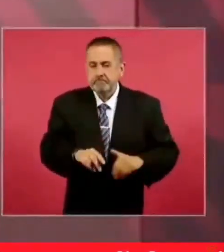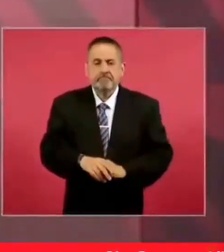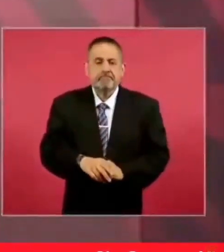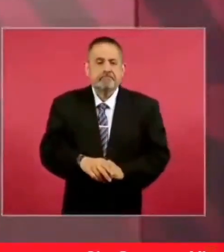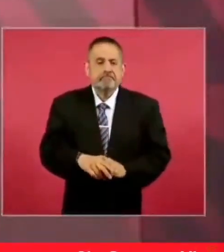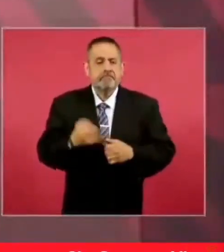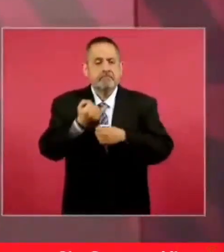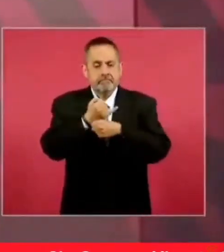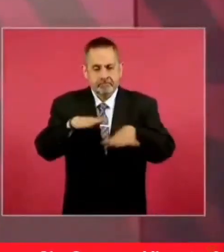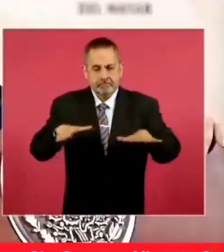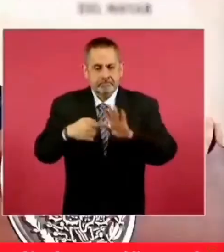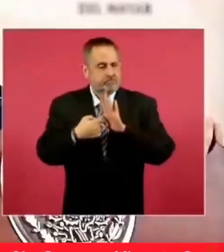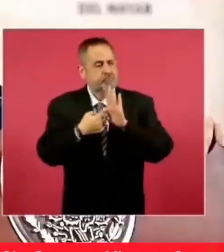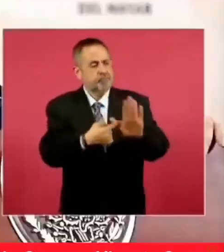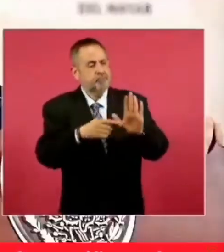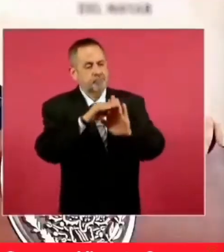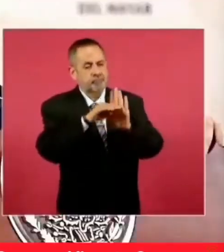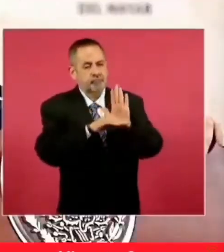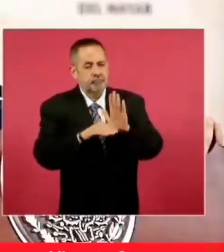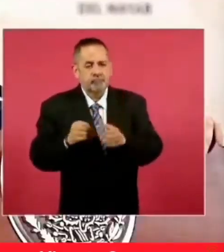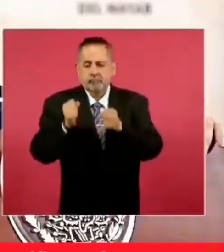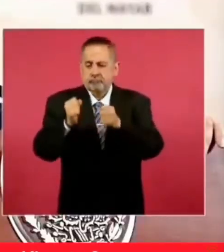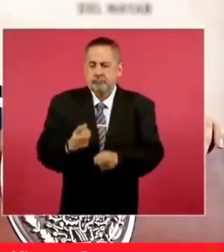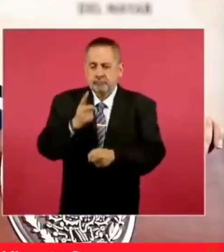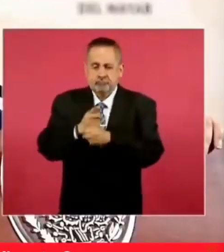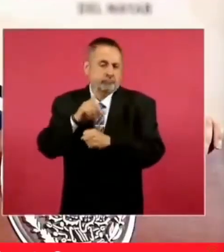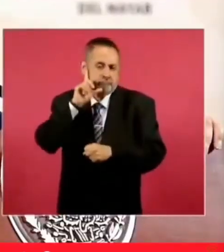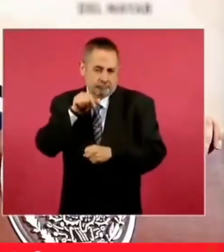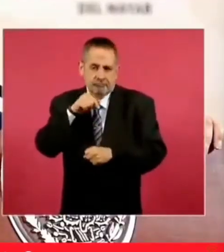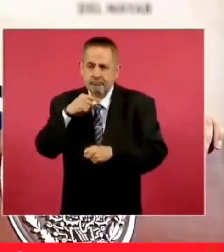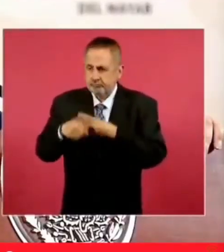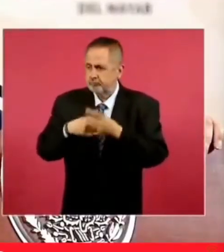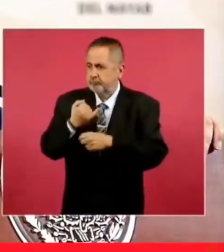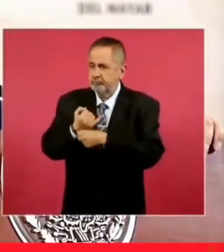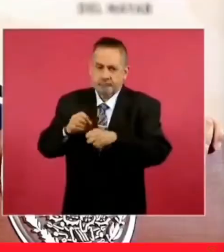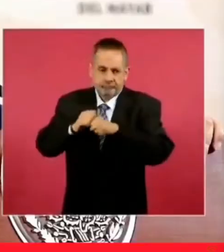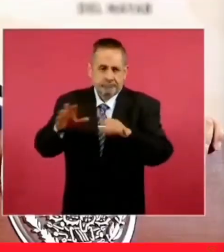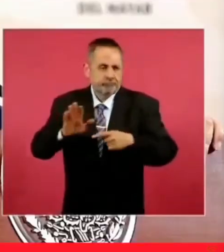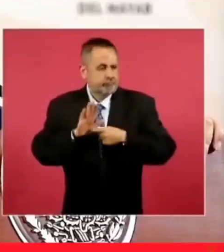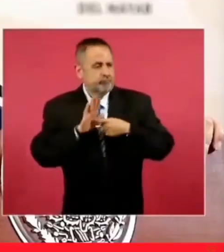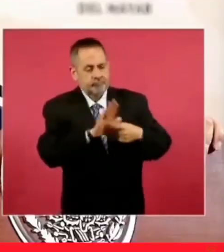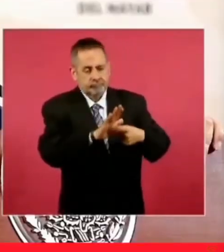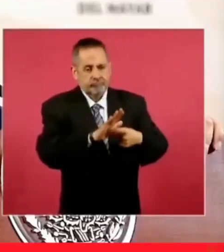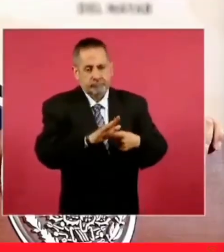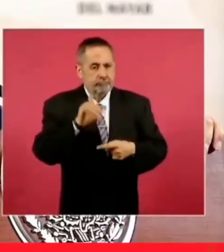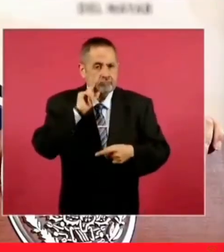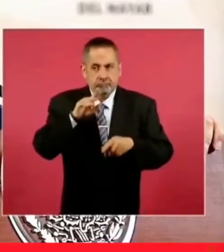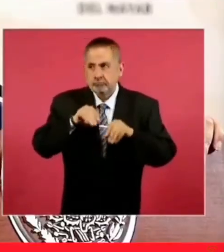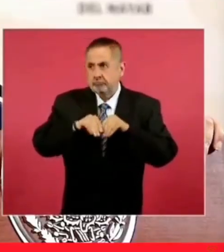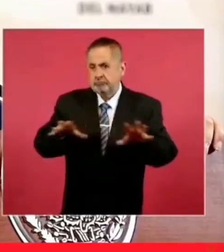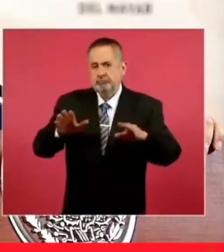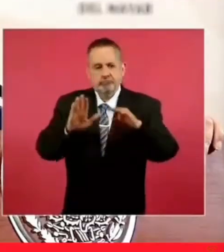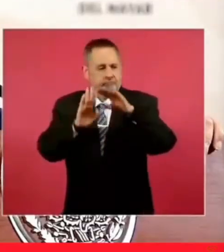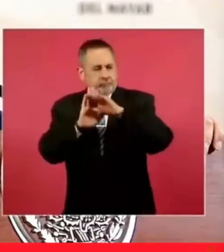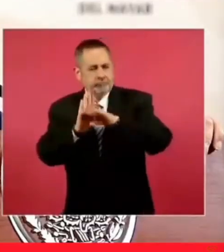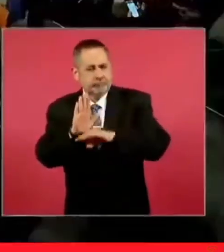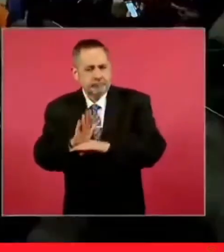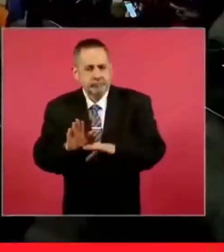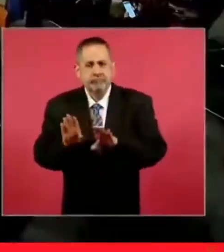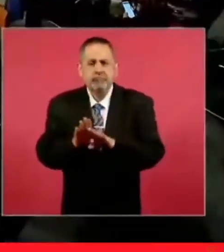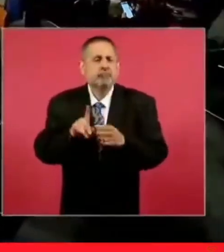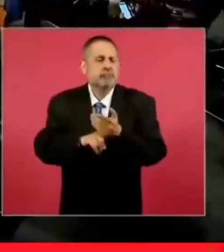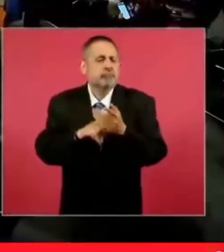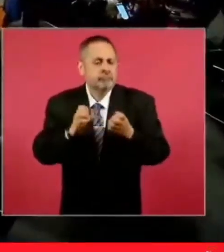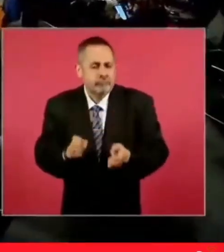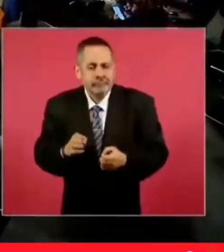el informe de seguridad. Mañana corresponde de cómo vamos en